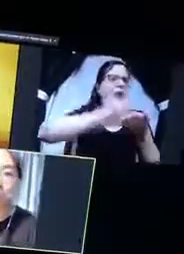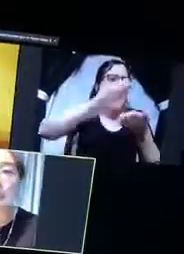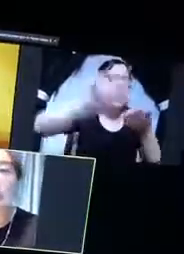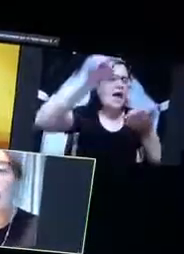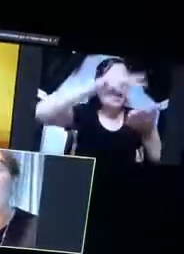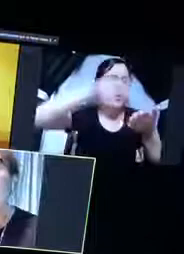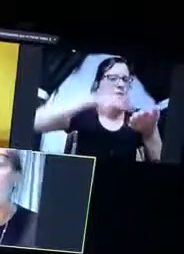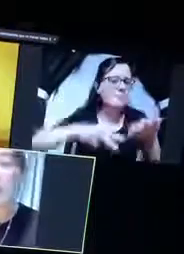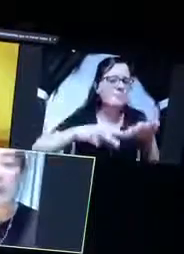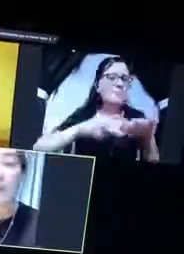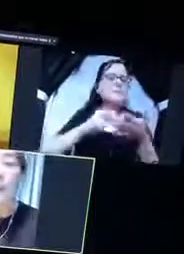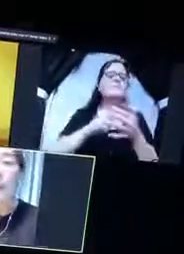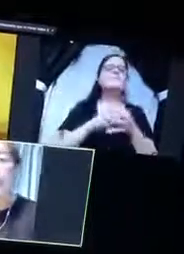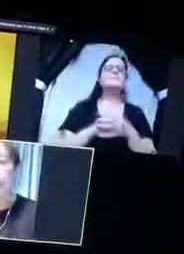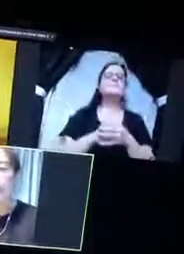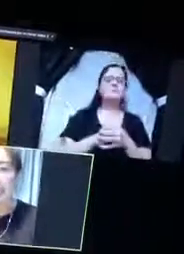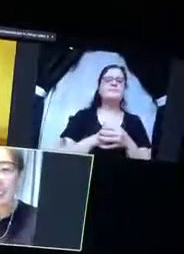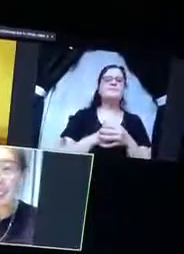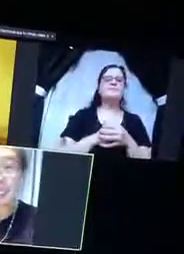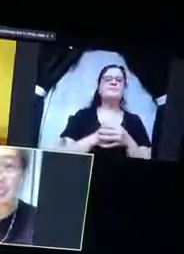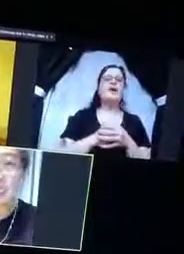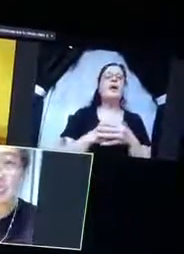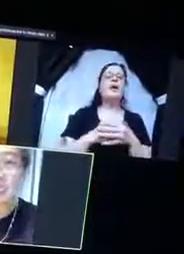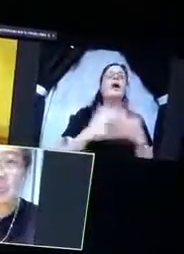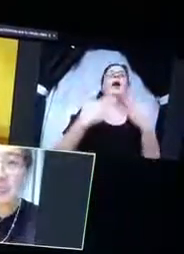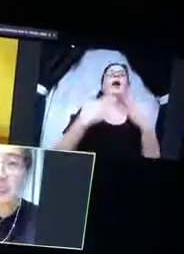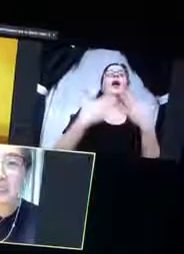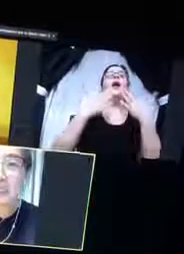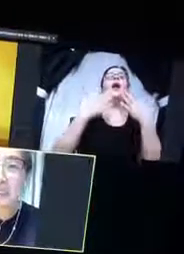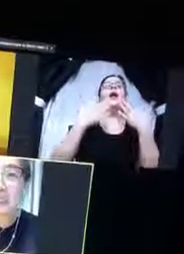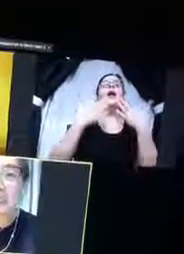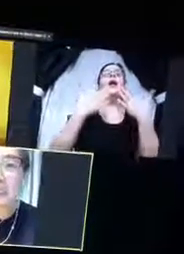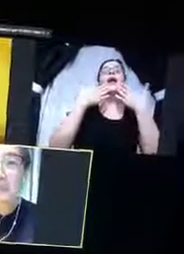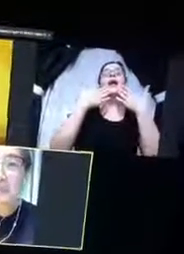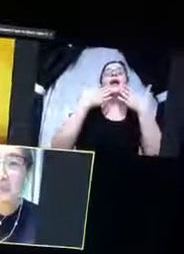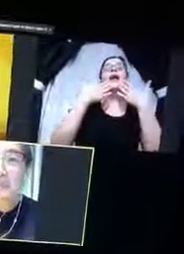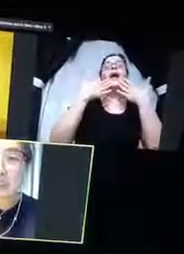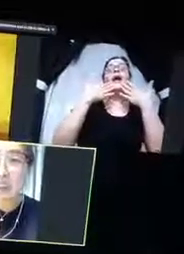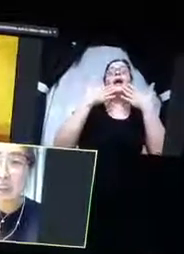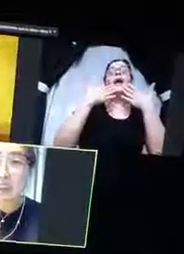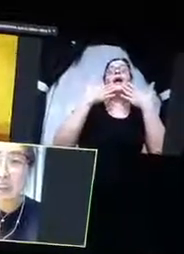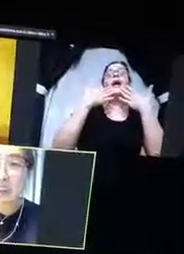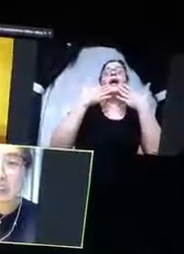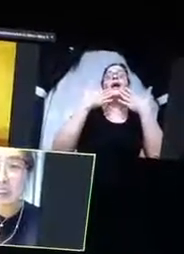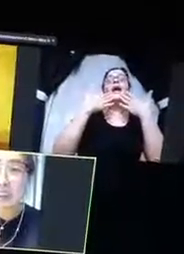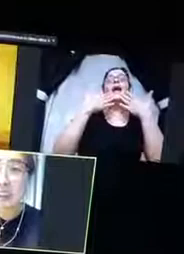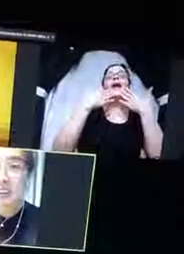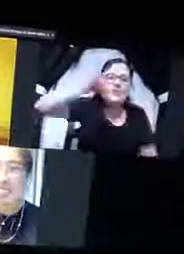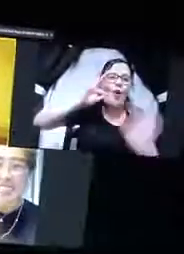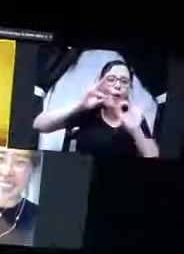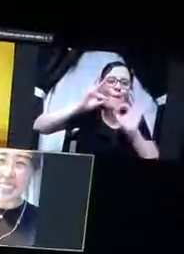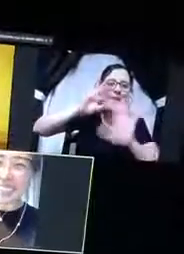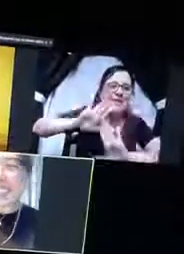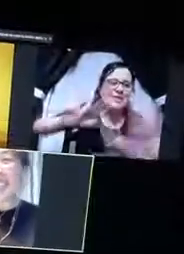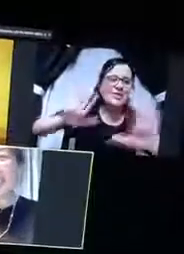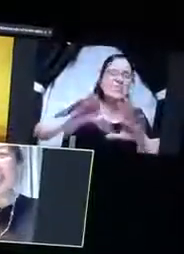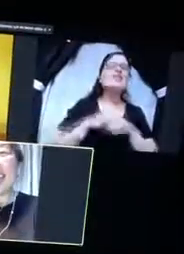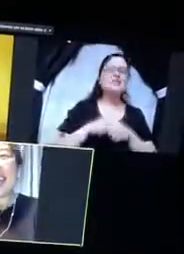bueno, la verdad que me tomé todo el café, no me quedó una...